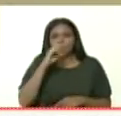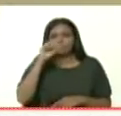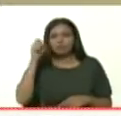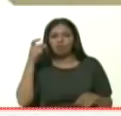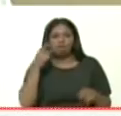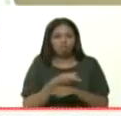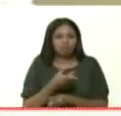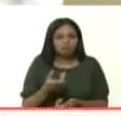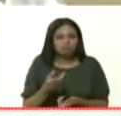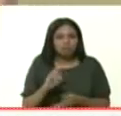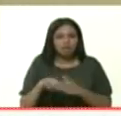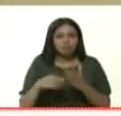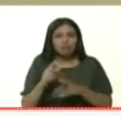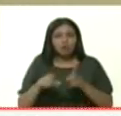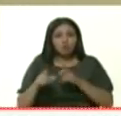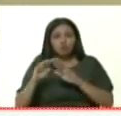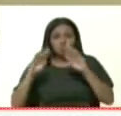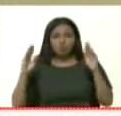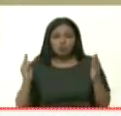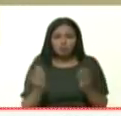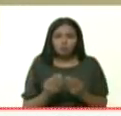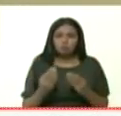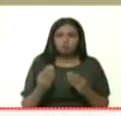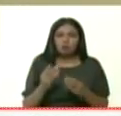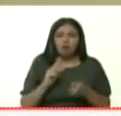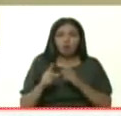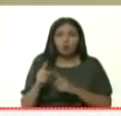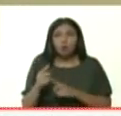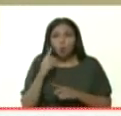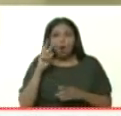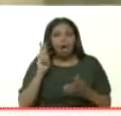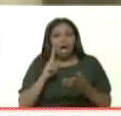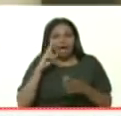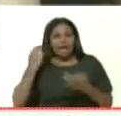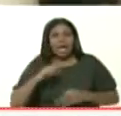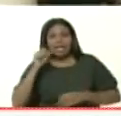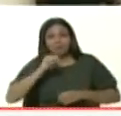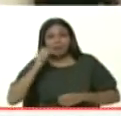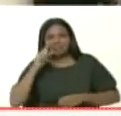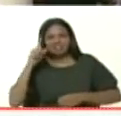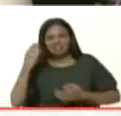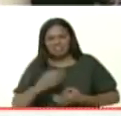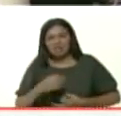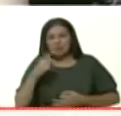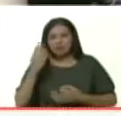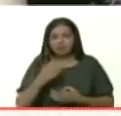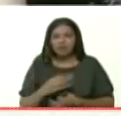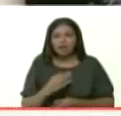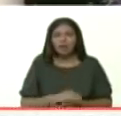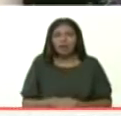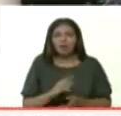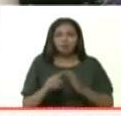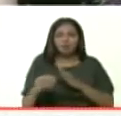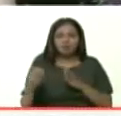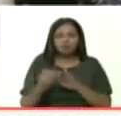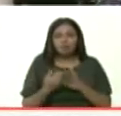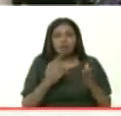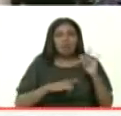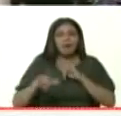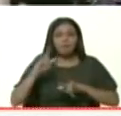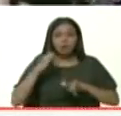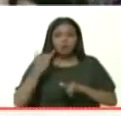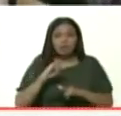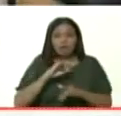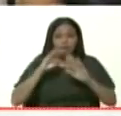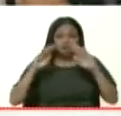Maduro dictador. Hasta que alguna gente en el mundo, alguna gente lo cree. Aunque sé y me consta el amor que hay